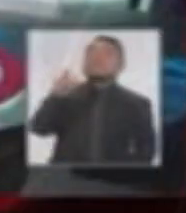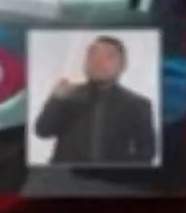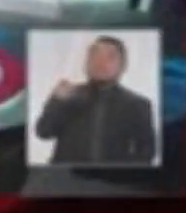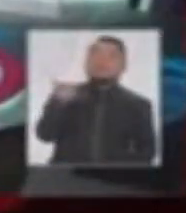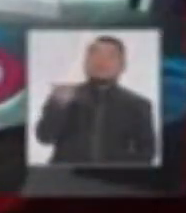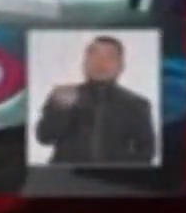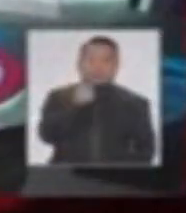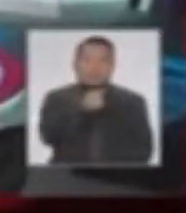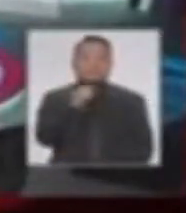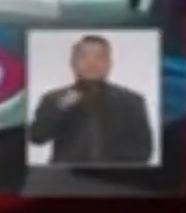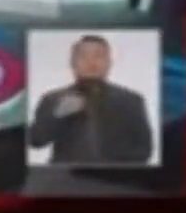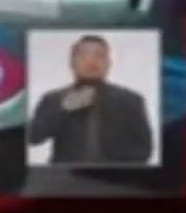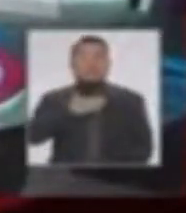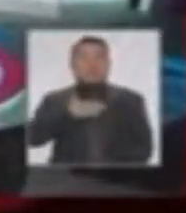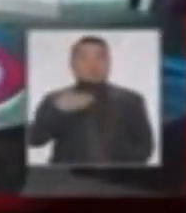¿no?